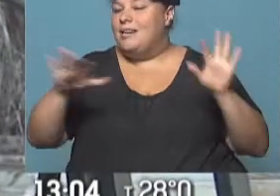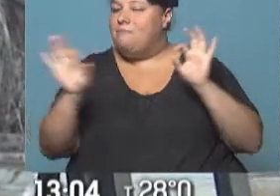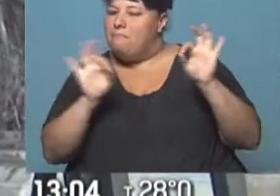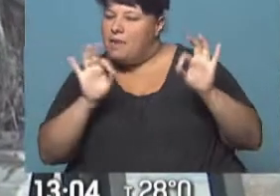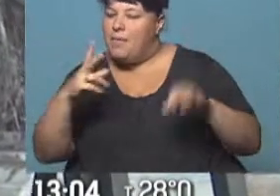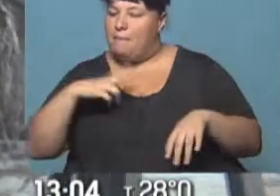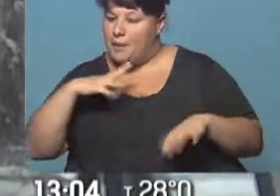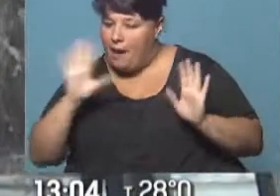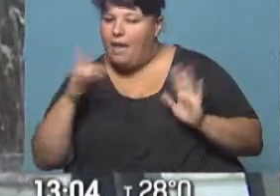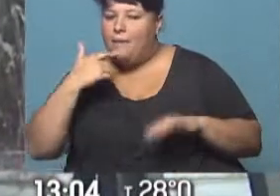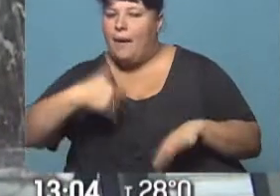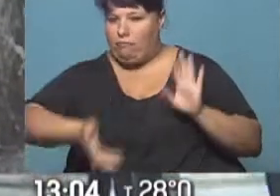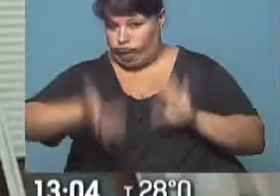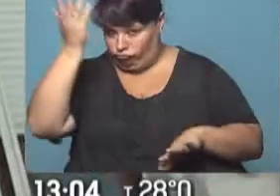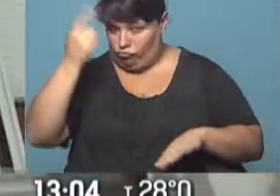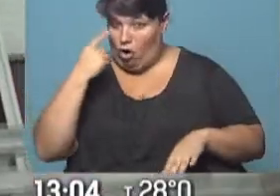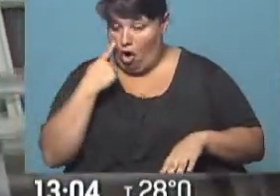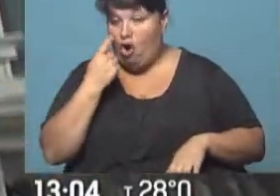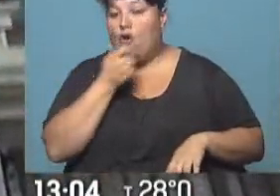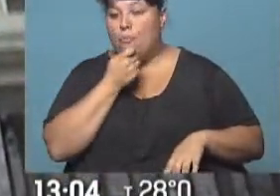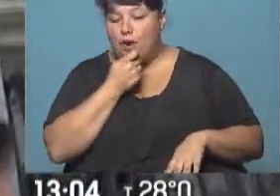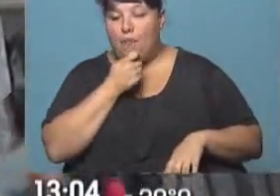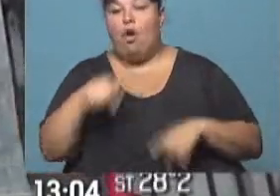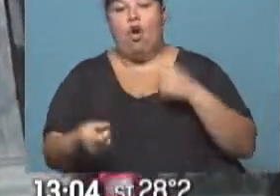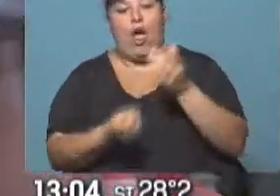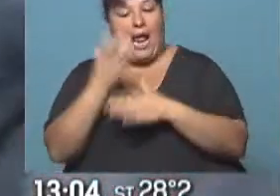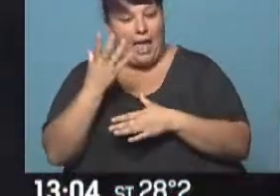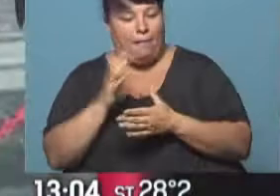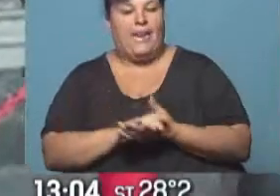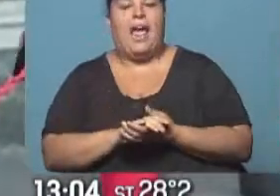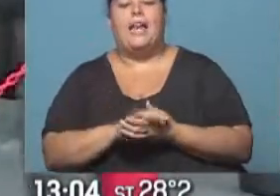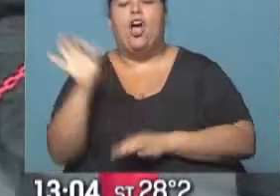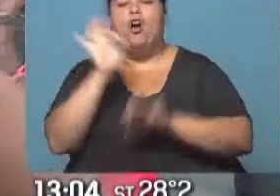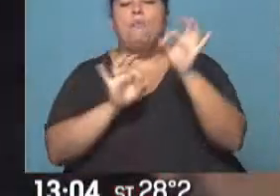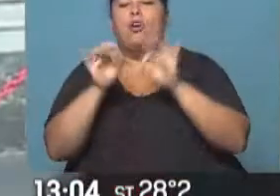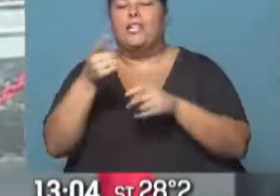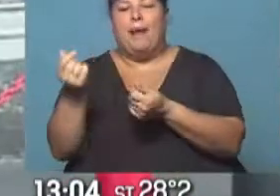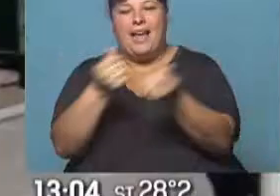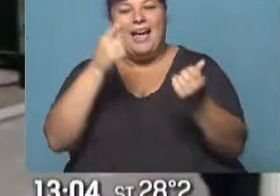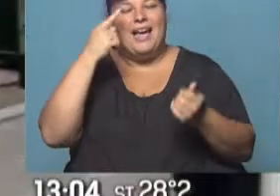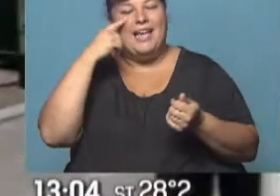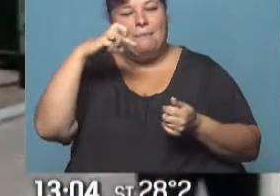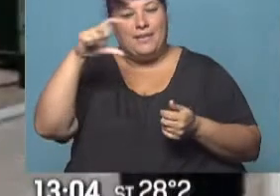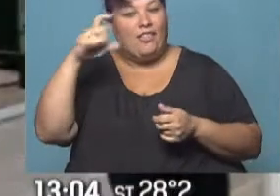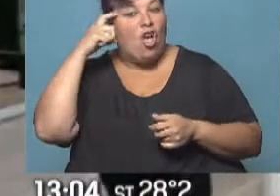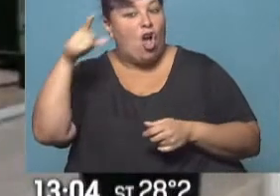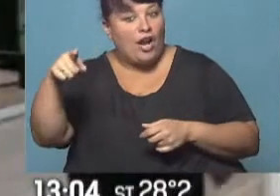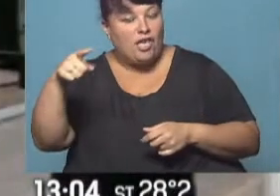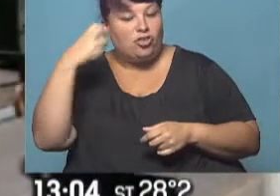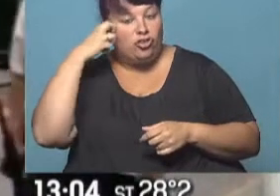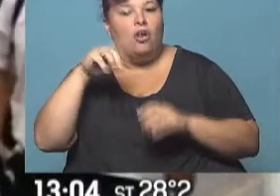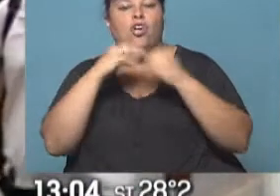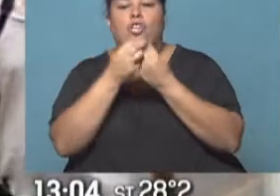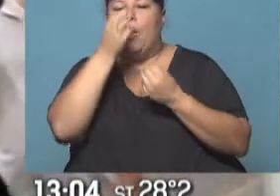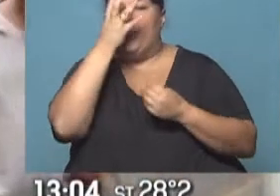estimaciones privadas van a ser altos. Atención, por ejemplo, esta mañana el índice de precios al consumidor Congreso marcó